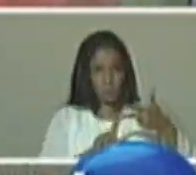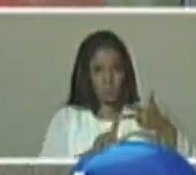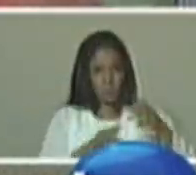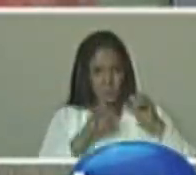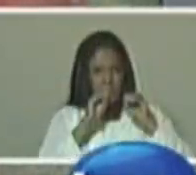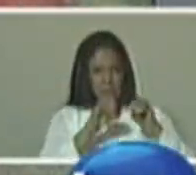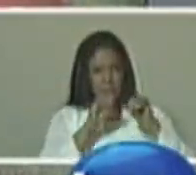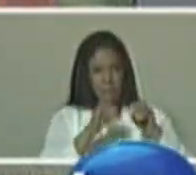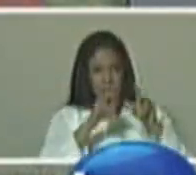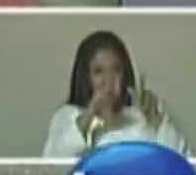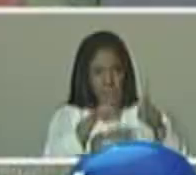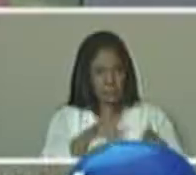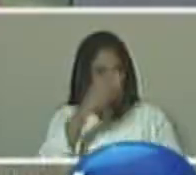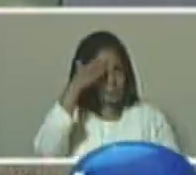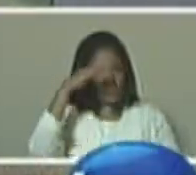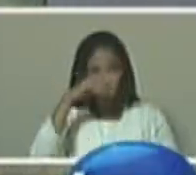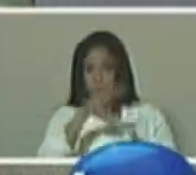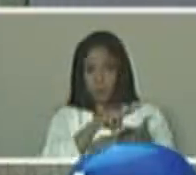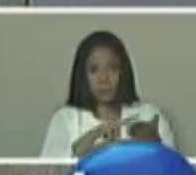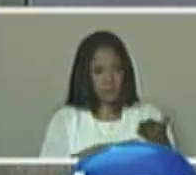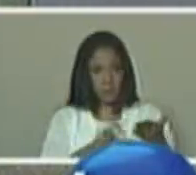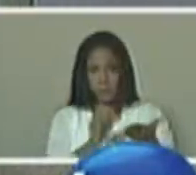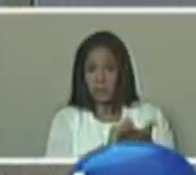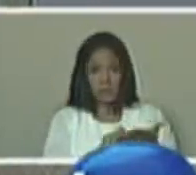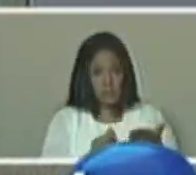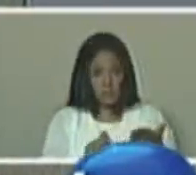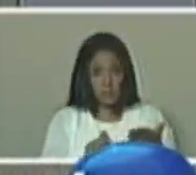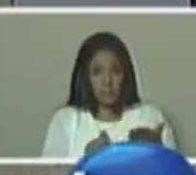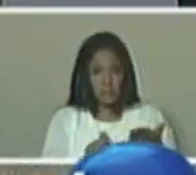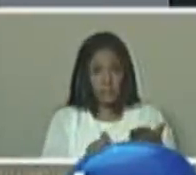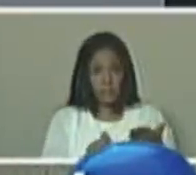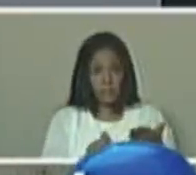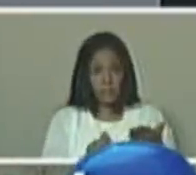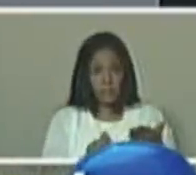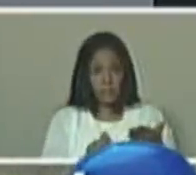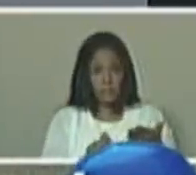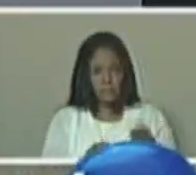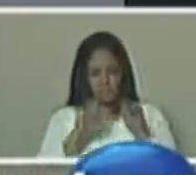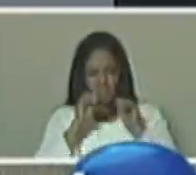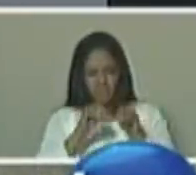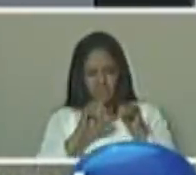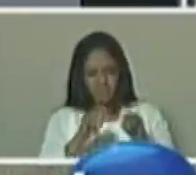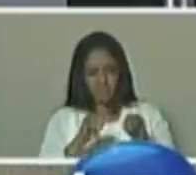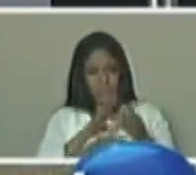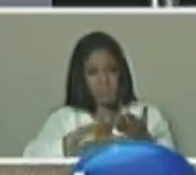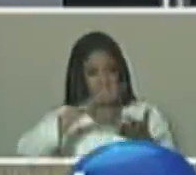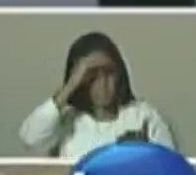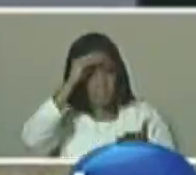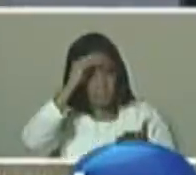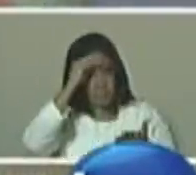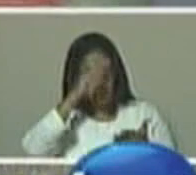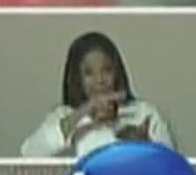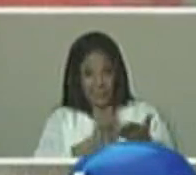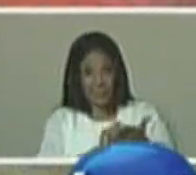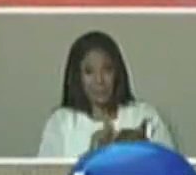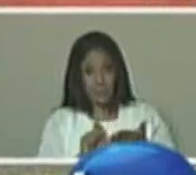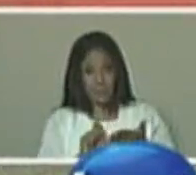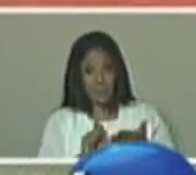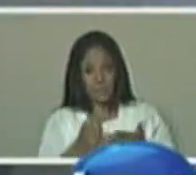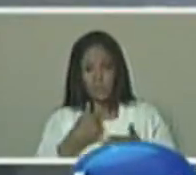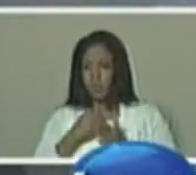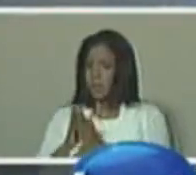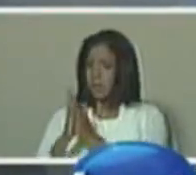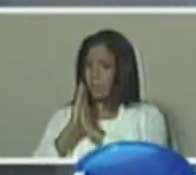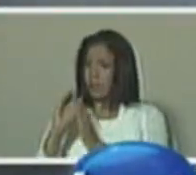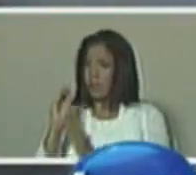a personas que no saben leer ni escribir por medio de la alfabetización. Le pediría a los jóvenes que